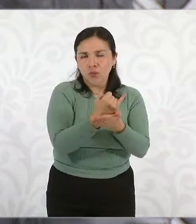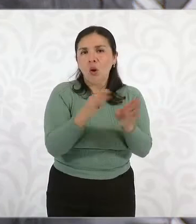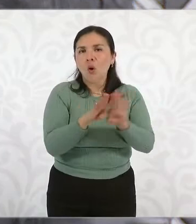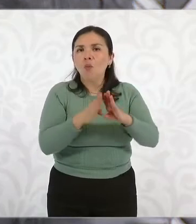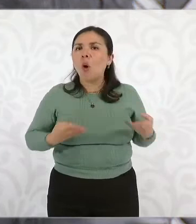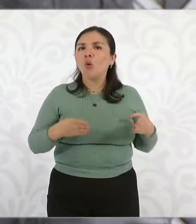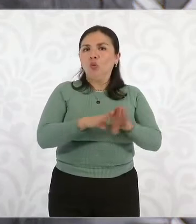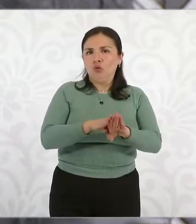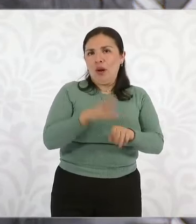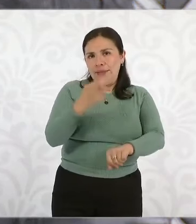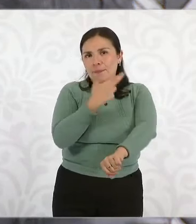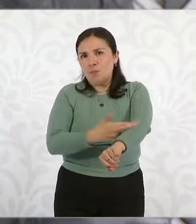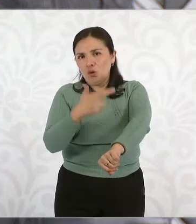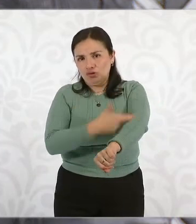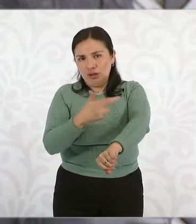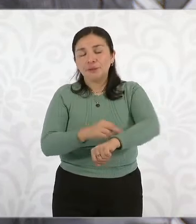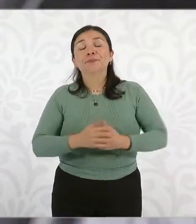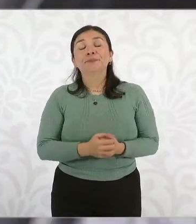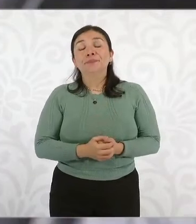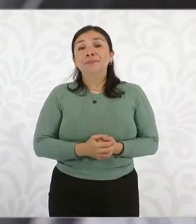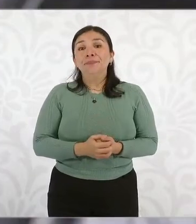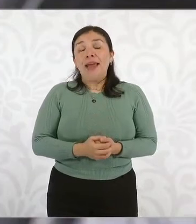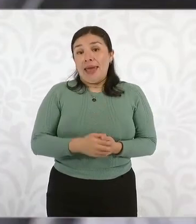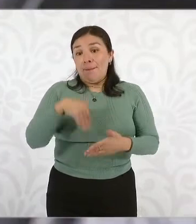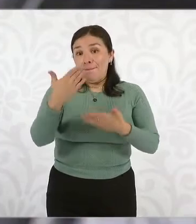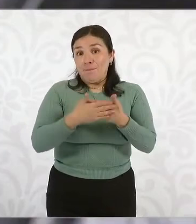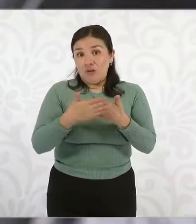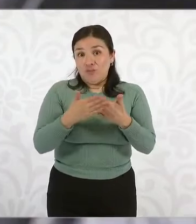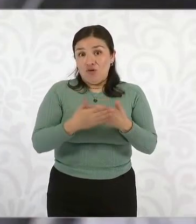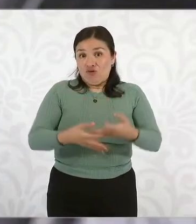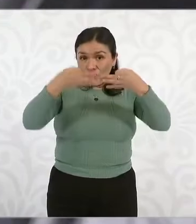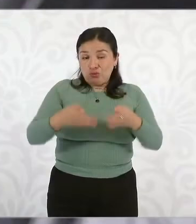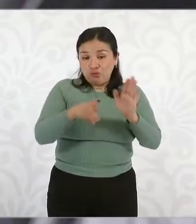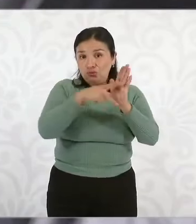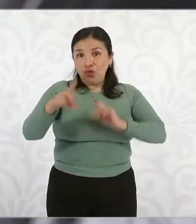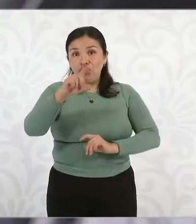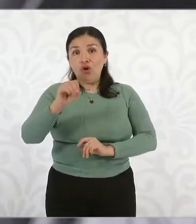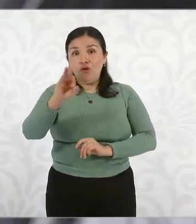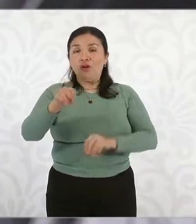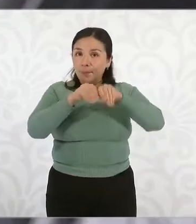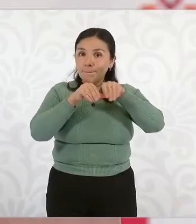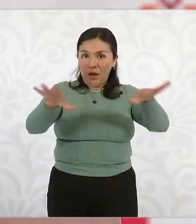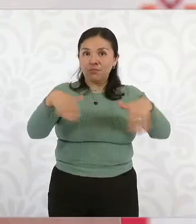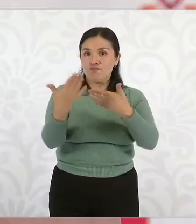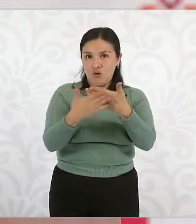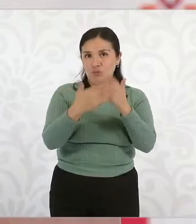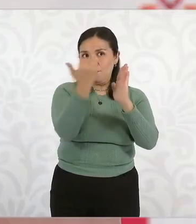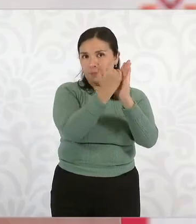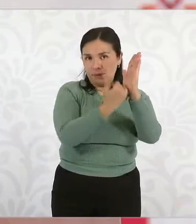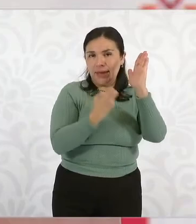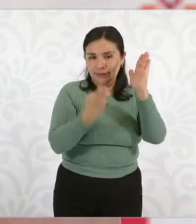conclusión de este proceso. Quiere decir que se van a publicar en el Diario Oficial de la Federación estos lineamientos,